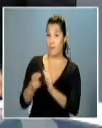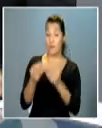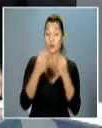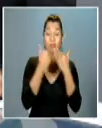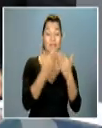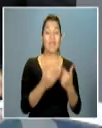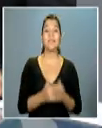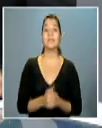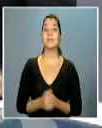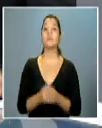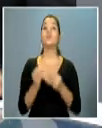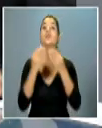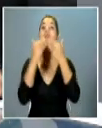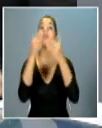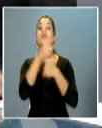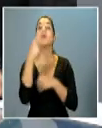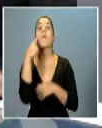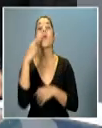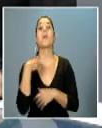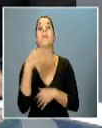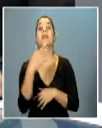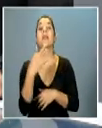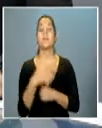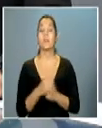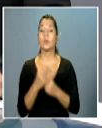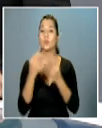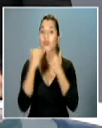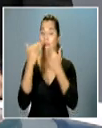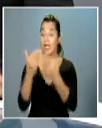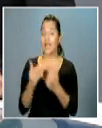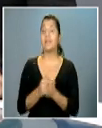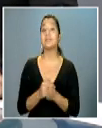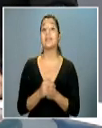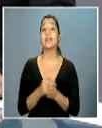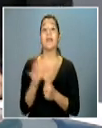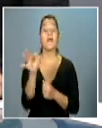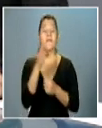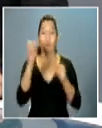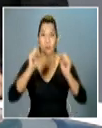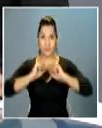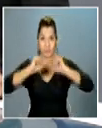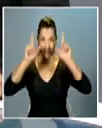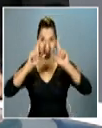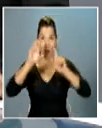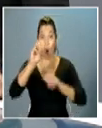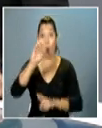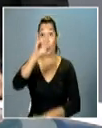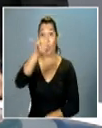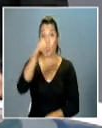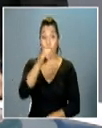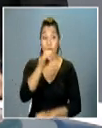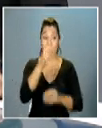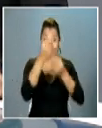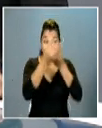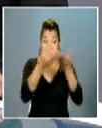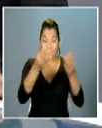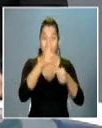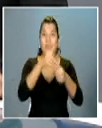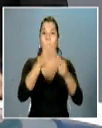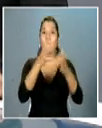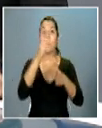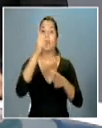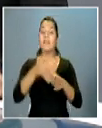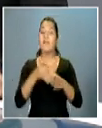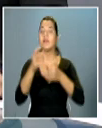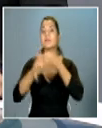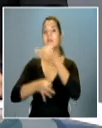gracias. Gracias. No, más bien gracias por invitar. Muy amable. Muchísimas gracias, don Bernard. Vea, de forma sorpresiva, el OIJ comunicó a los diputados que deben